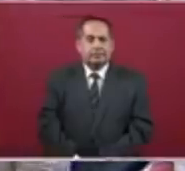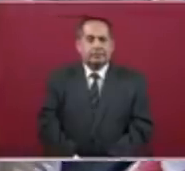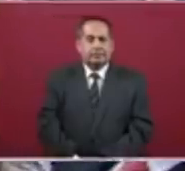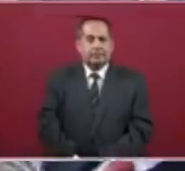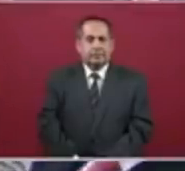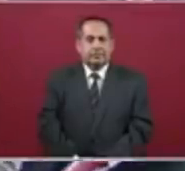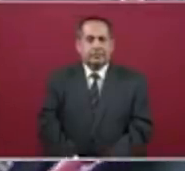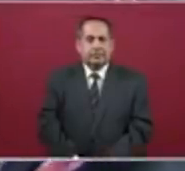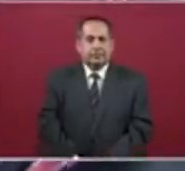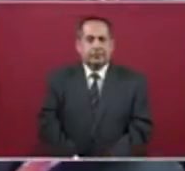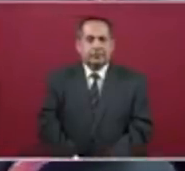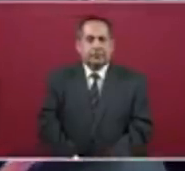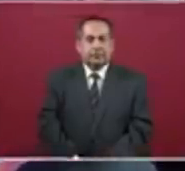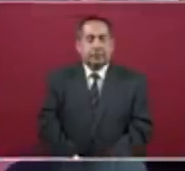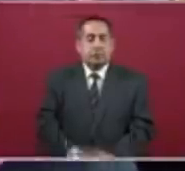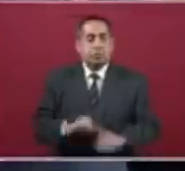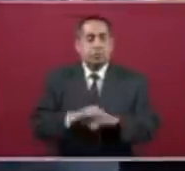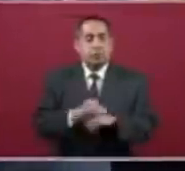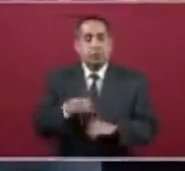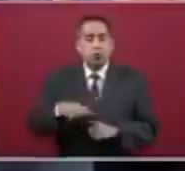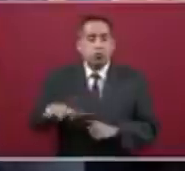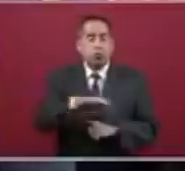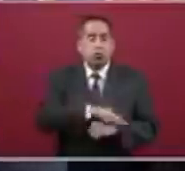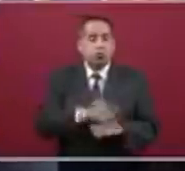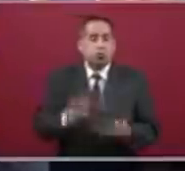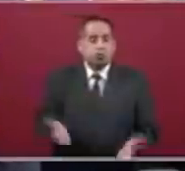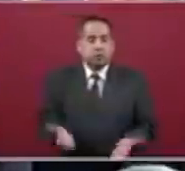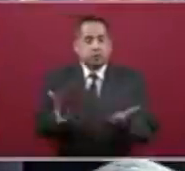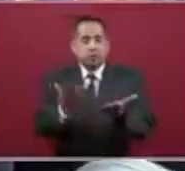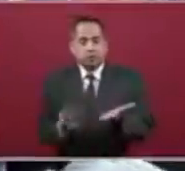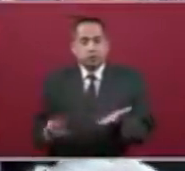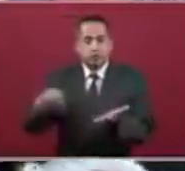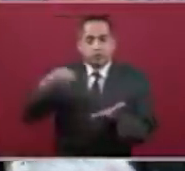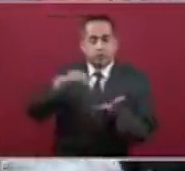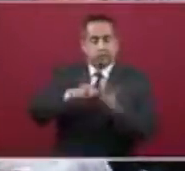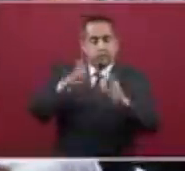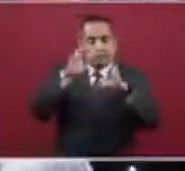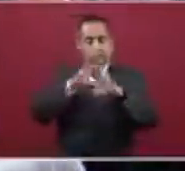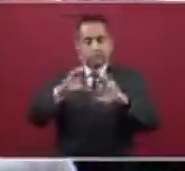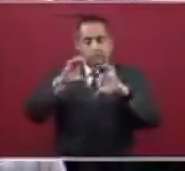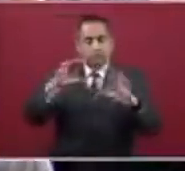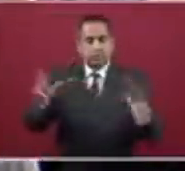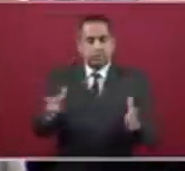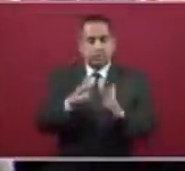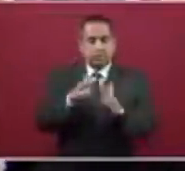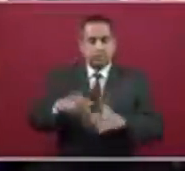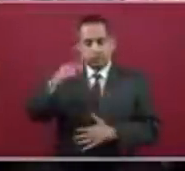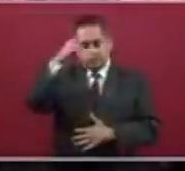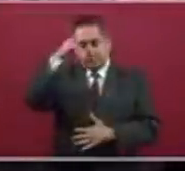se les invita a ponerse de pie para entonar nuestro himno nacional